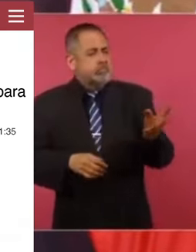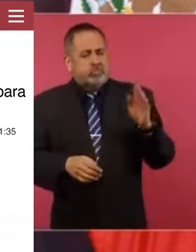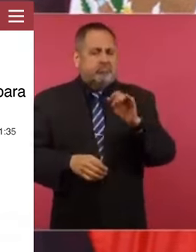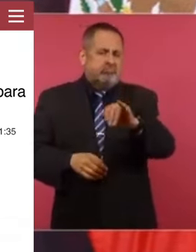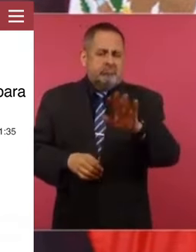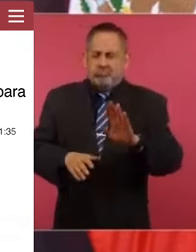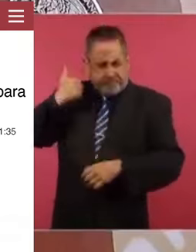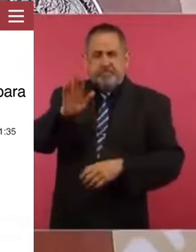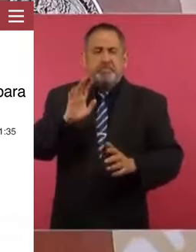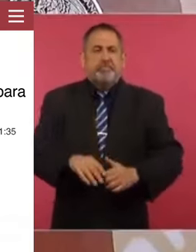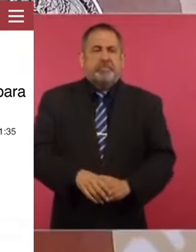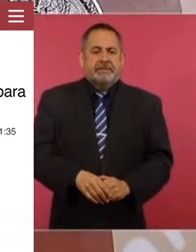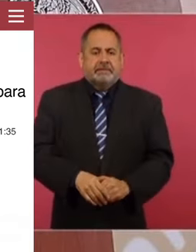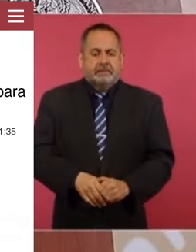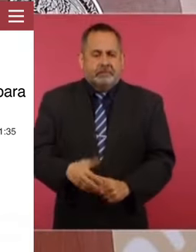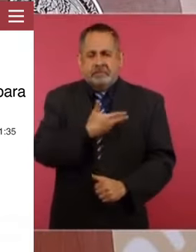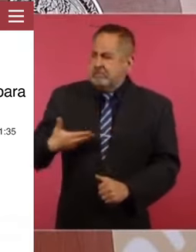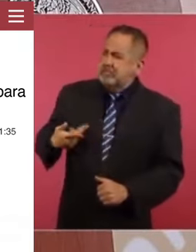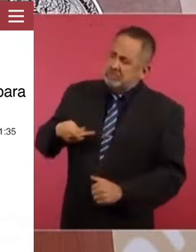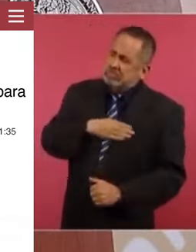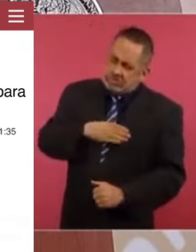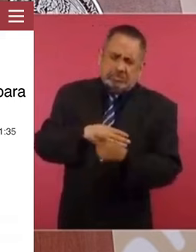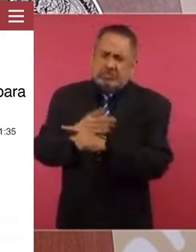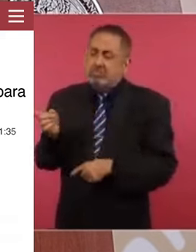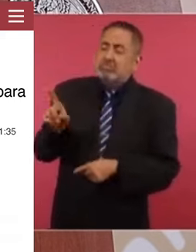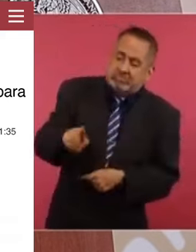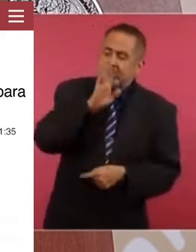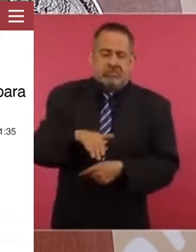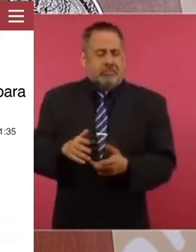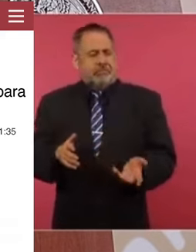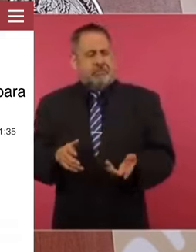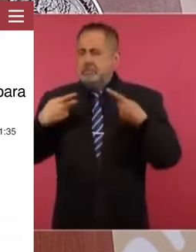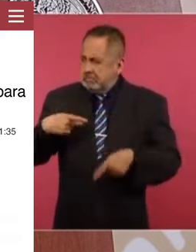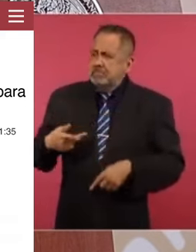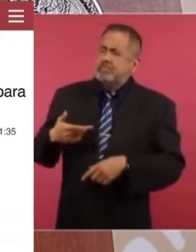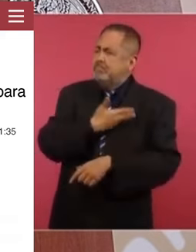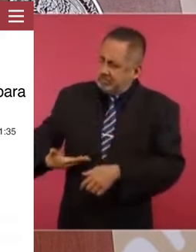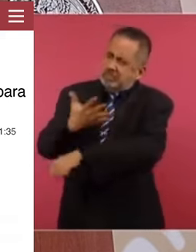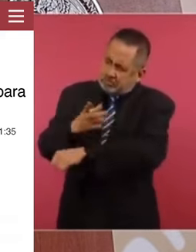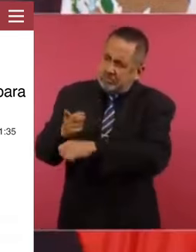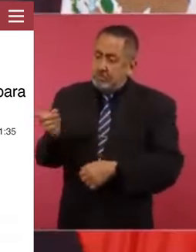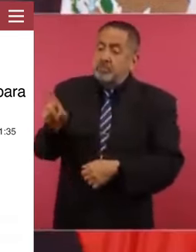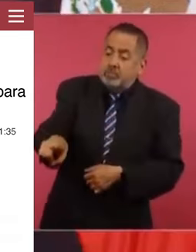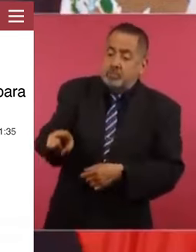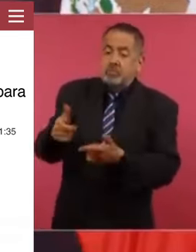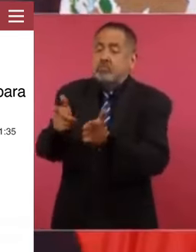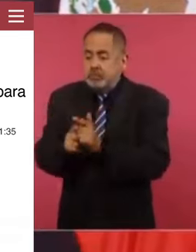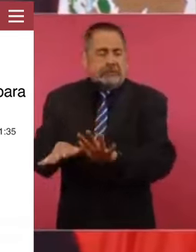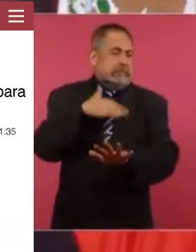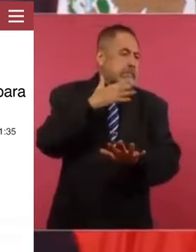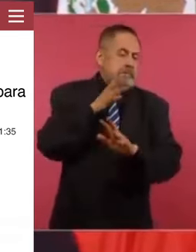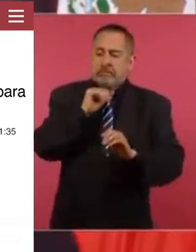sí, que dicen, el presidente es buena persona, el presidente es honrado, pero los que lo rodean,